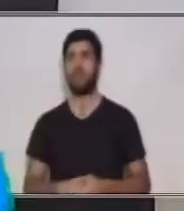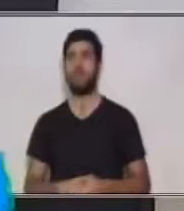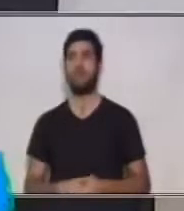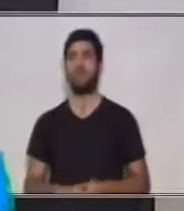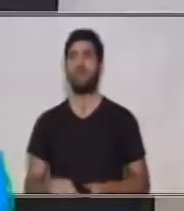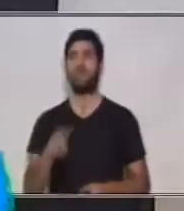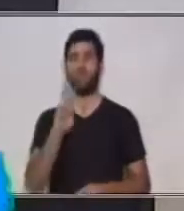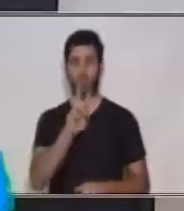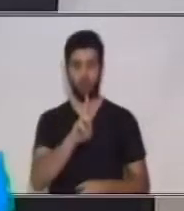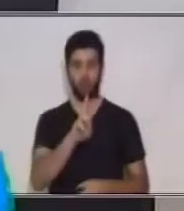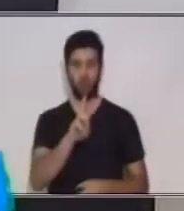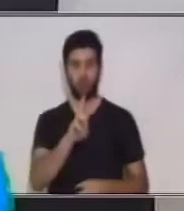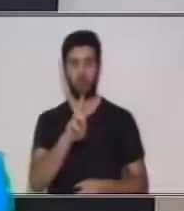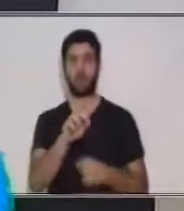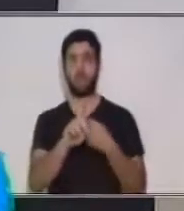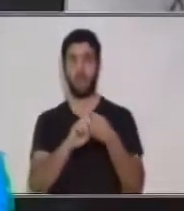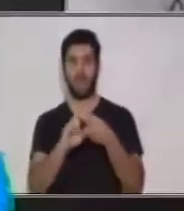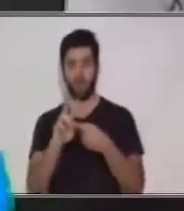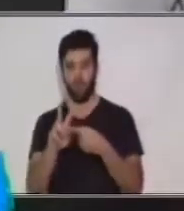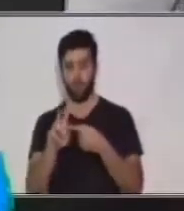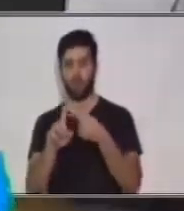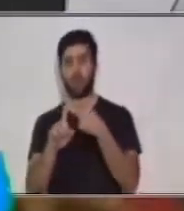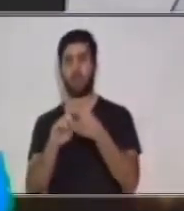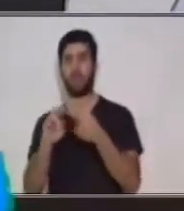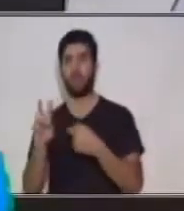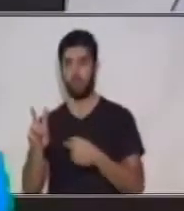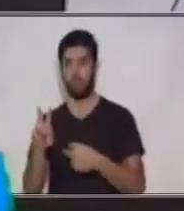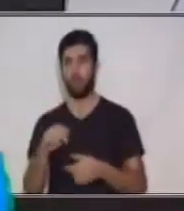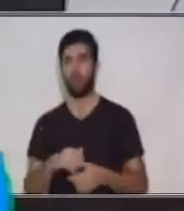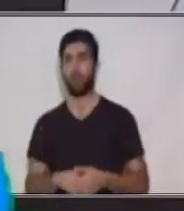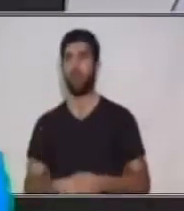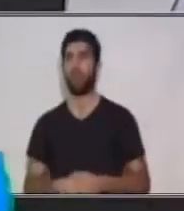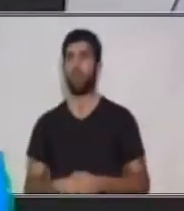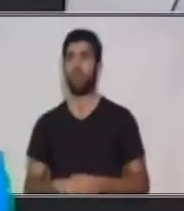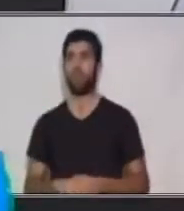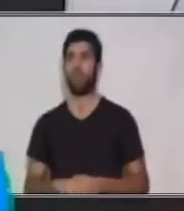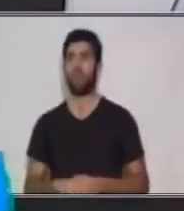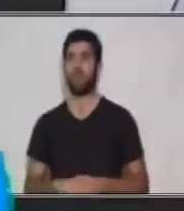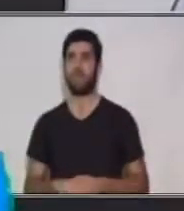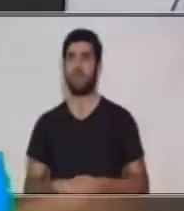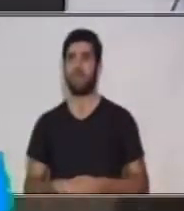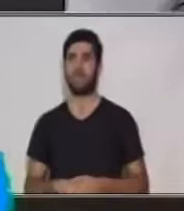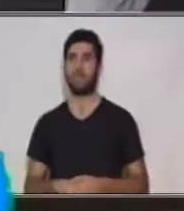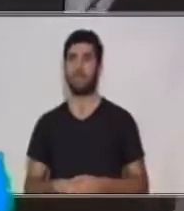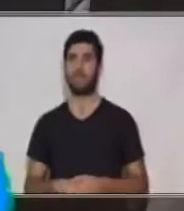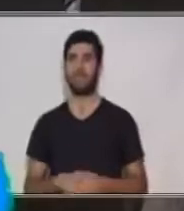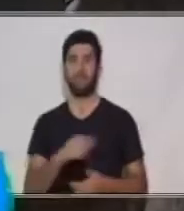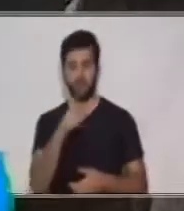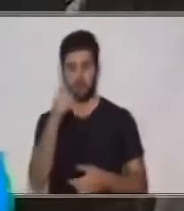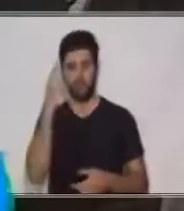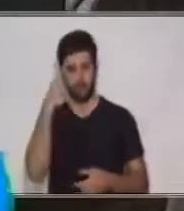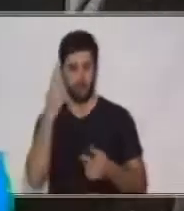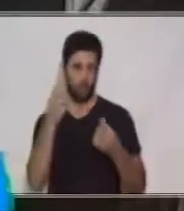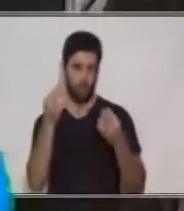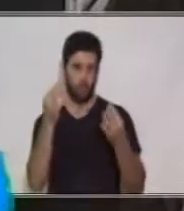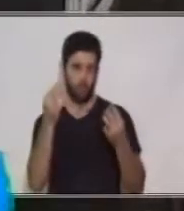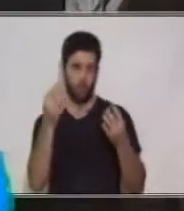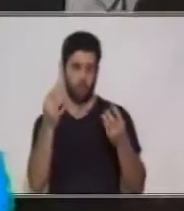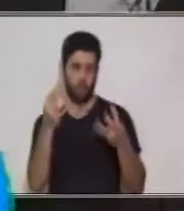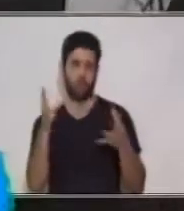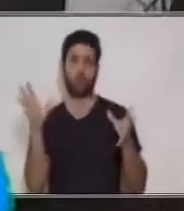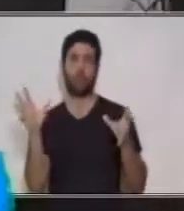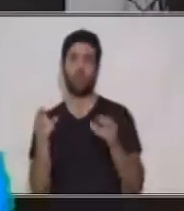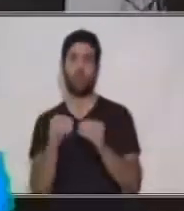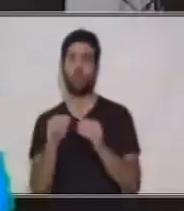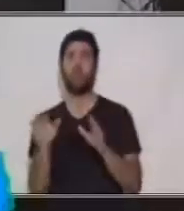más 2 más 2, ¿de acuerdo? Eso entonces de nuevo, si hacemos el cálculo, nos va a dar un